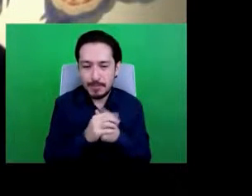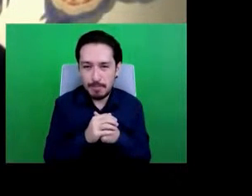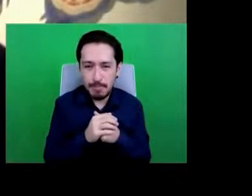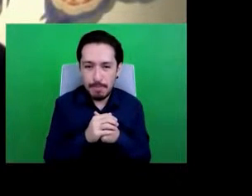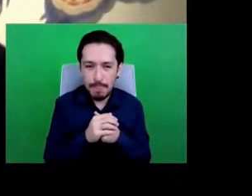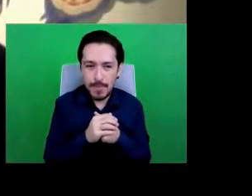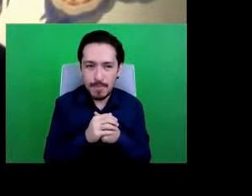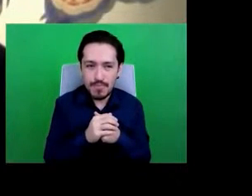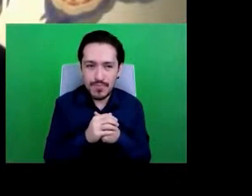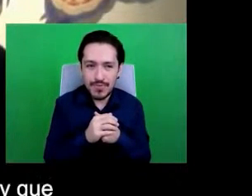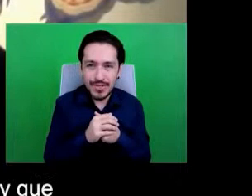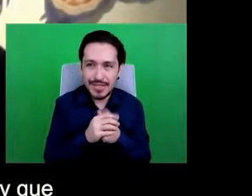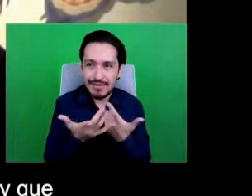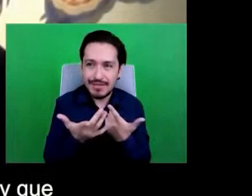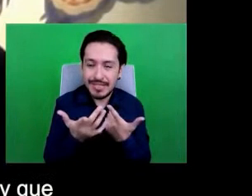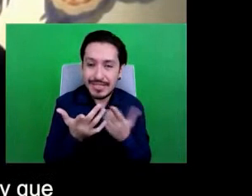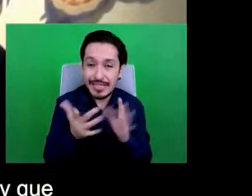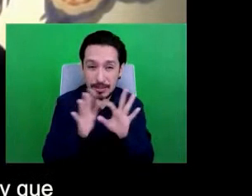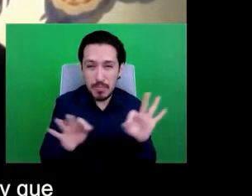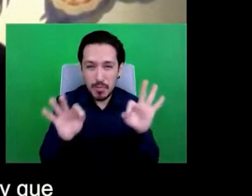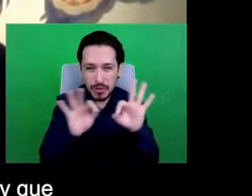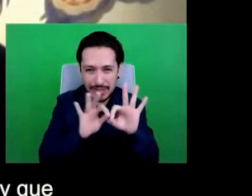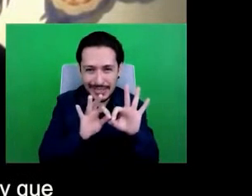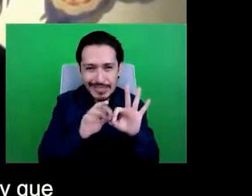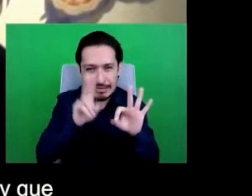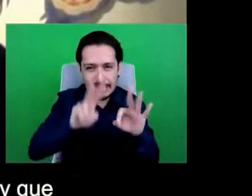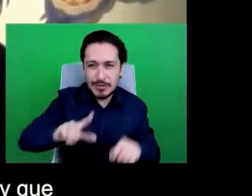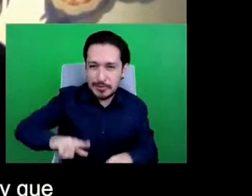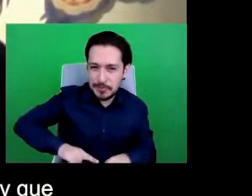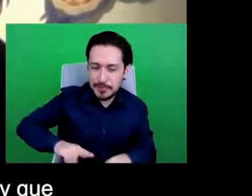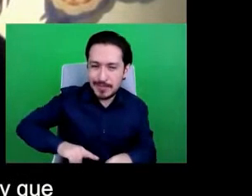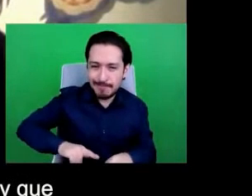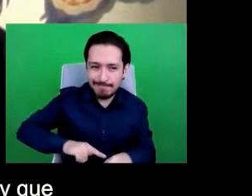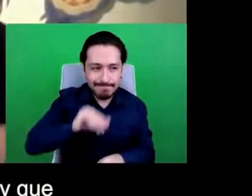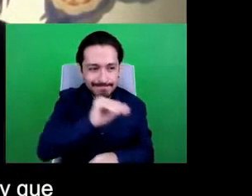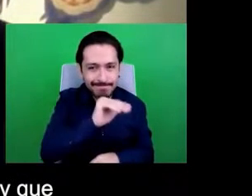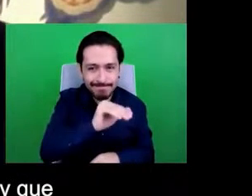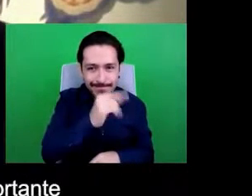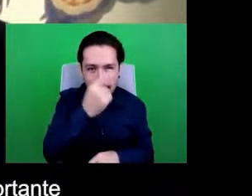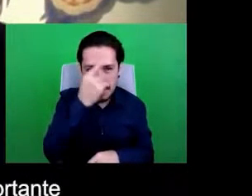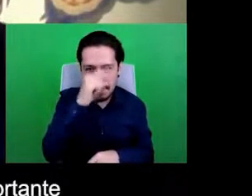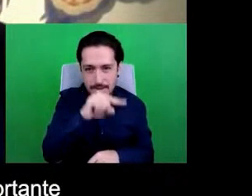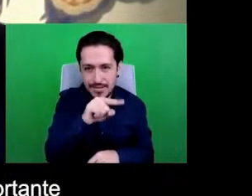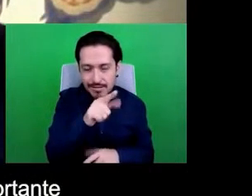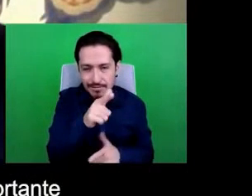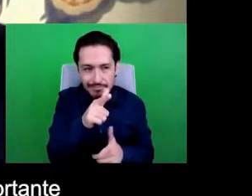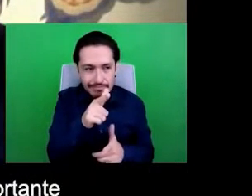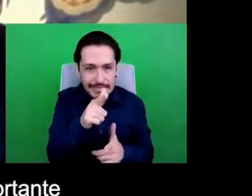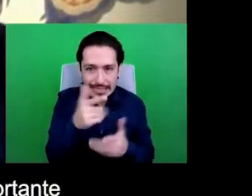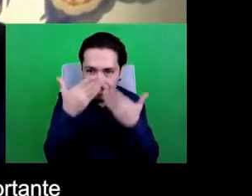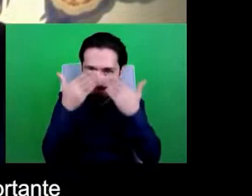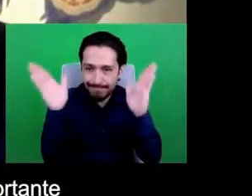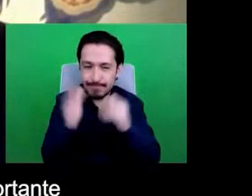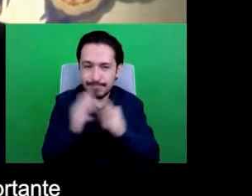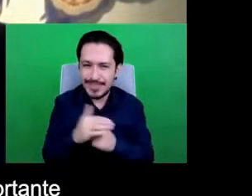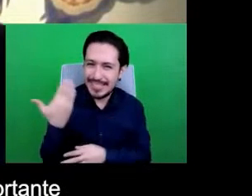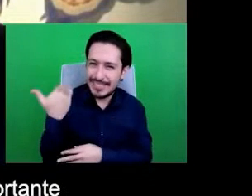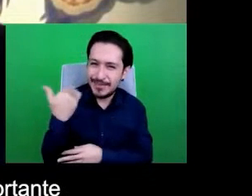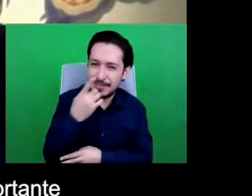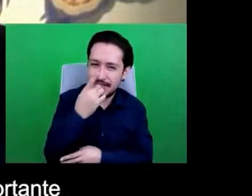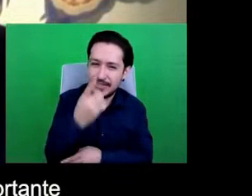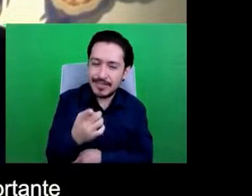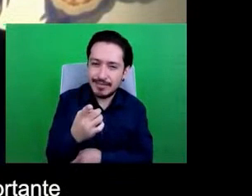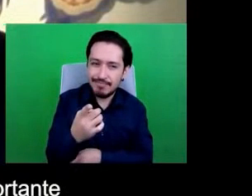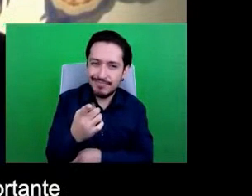necesarios es muy importante. Y esto tiene que ver con lo que yo decía, que hay que establecer la idea de que